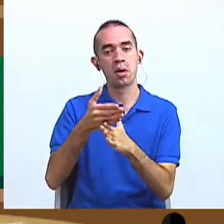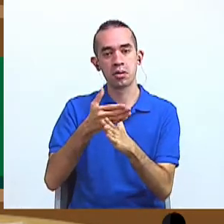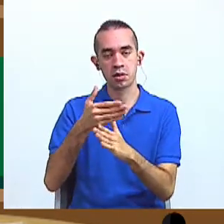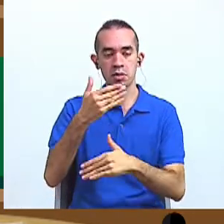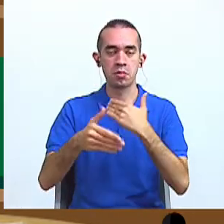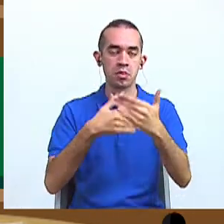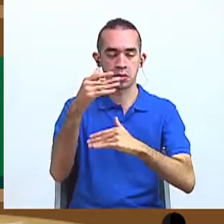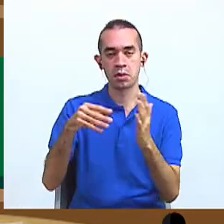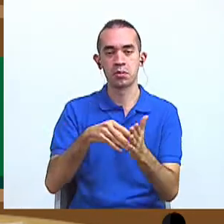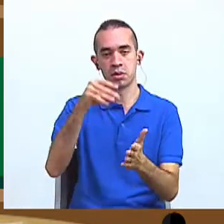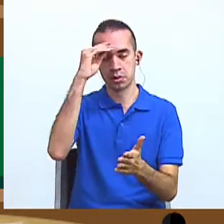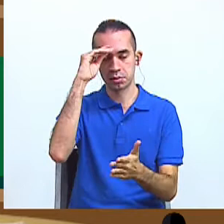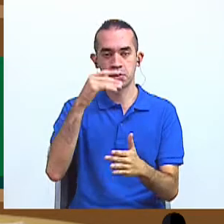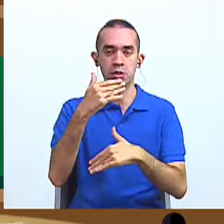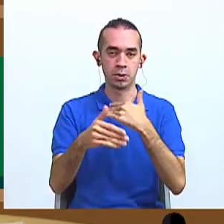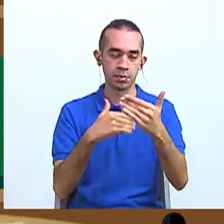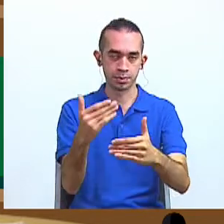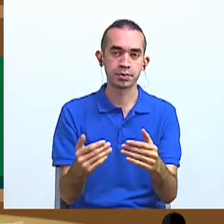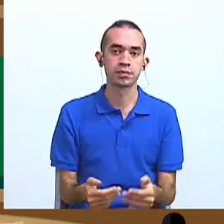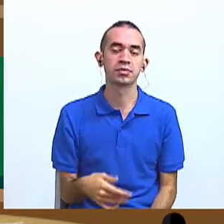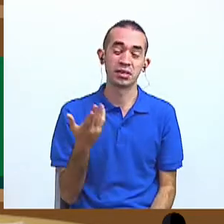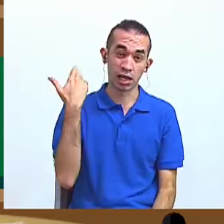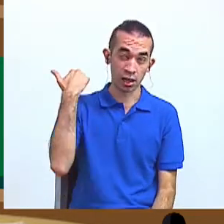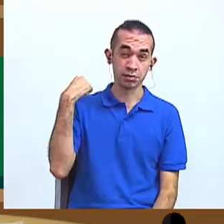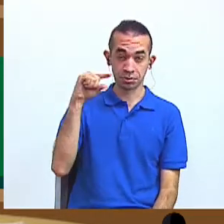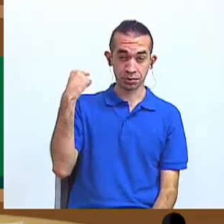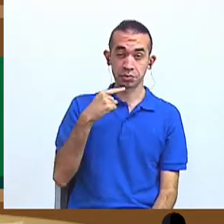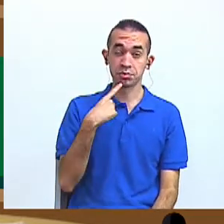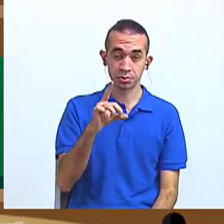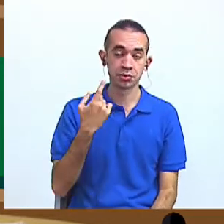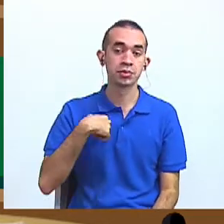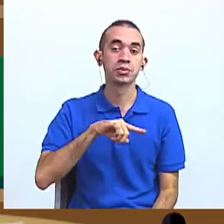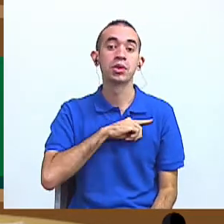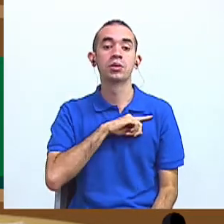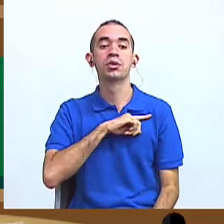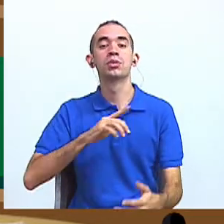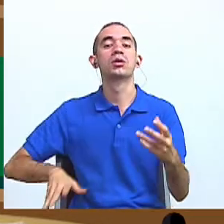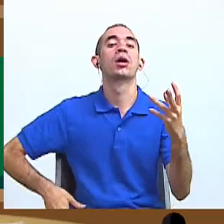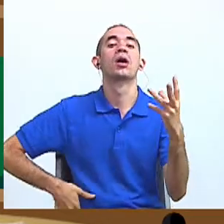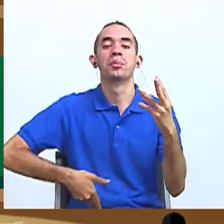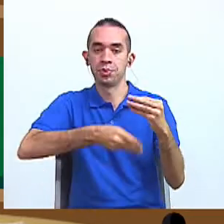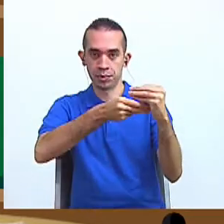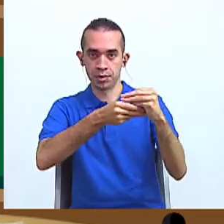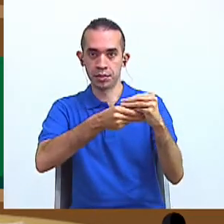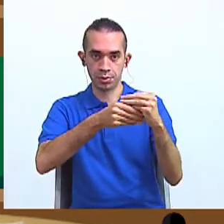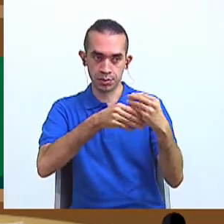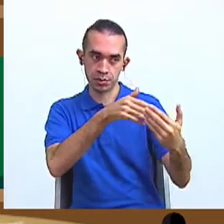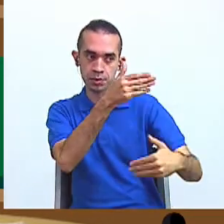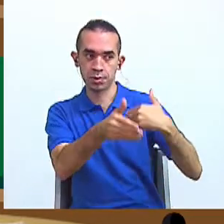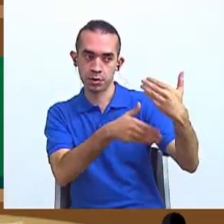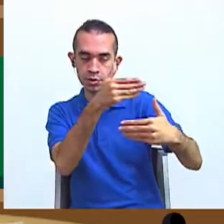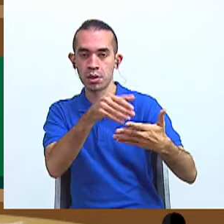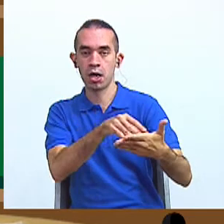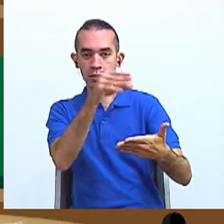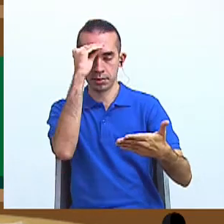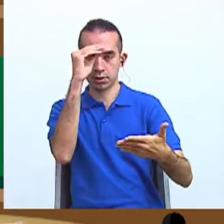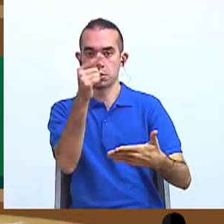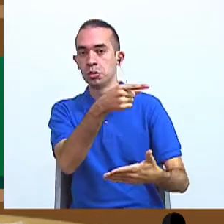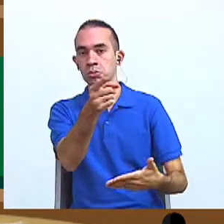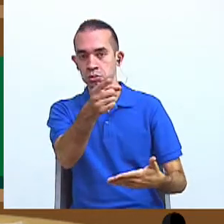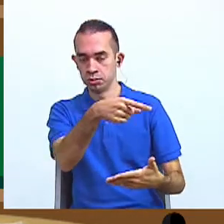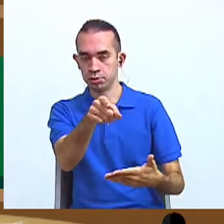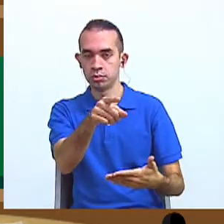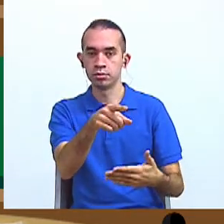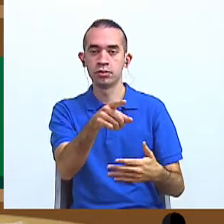hemos dicho en semanas anteriores, nosotros seremos un acompañamiento, un complemento a ese proceso de aprendizaje que ustedes